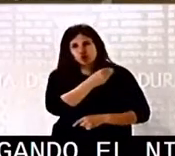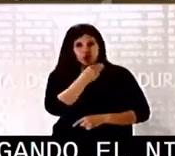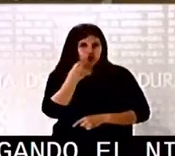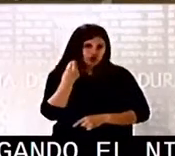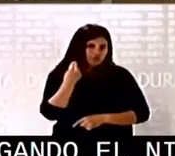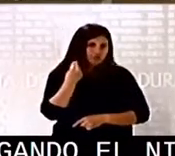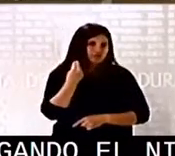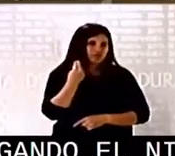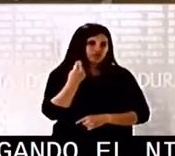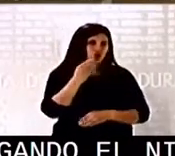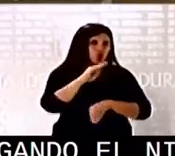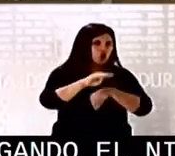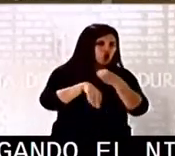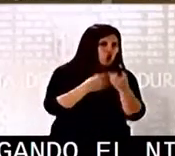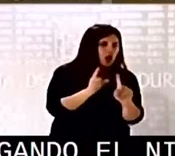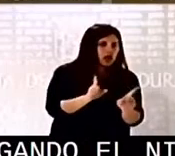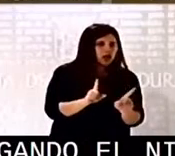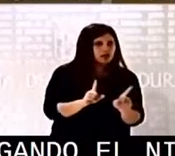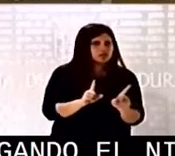con el acto de la comunión.